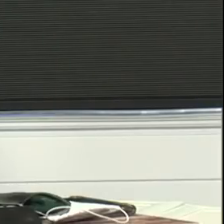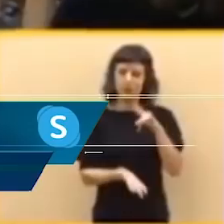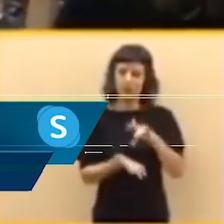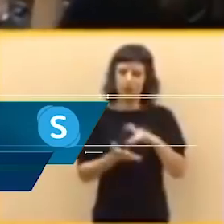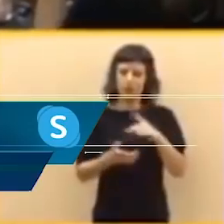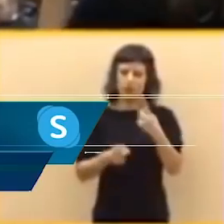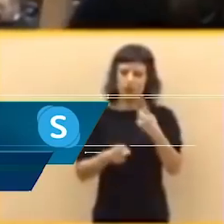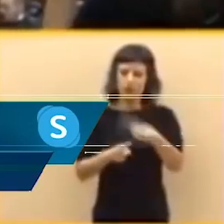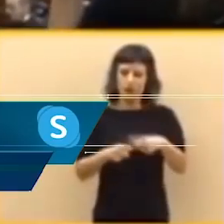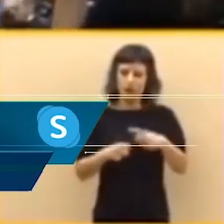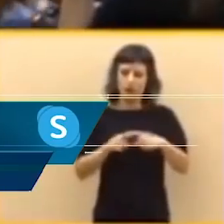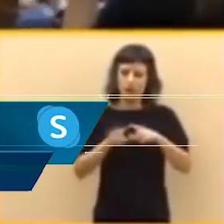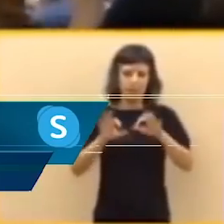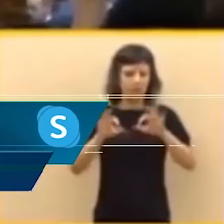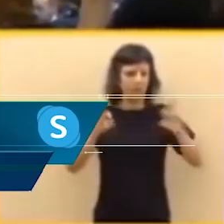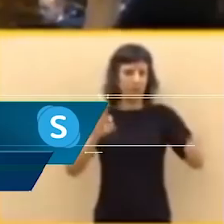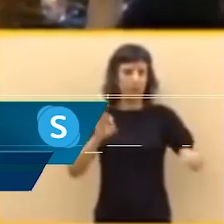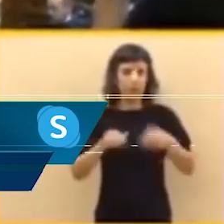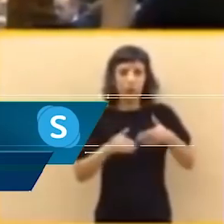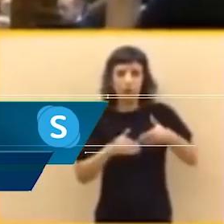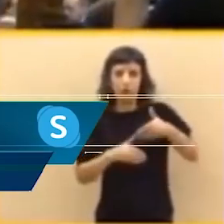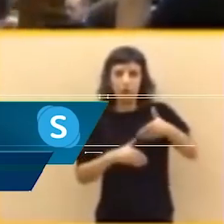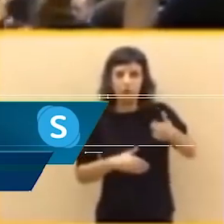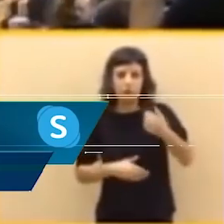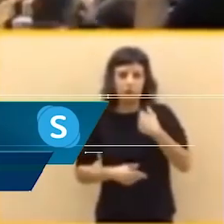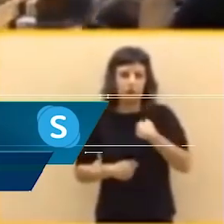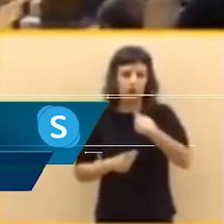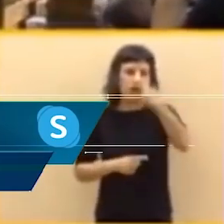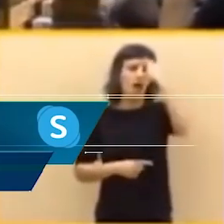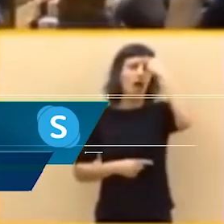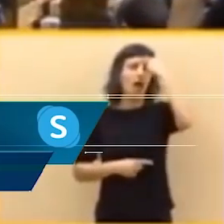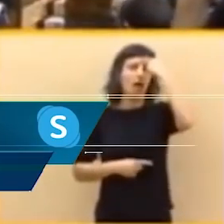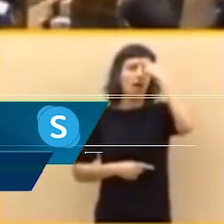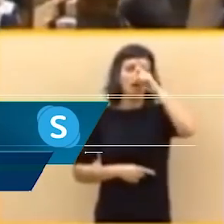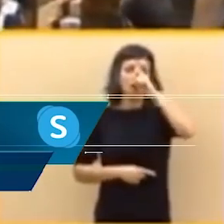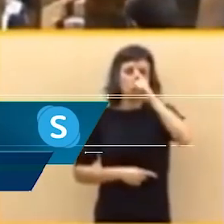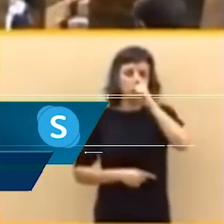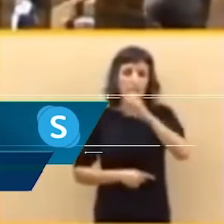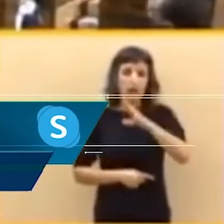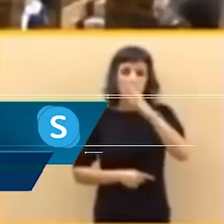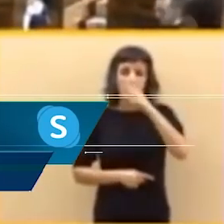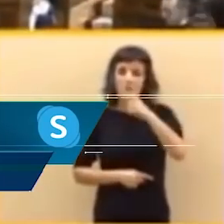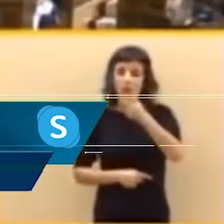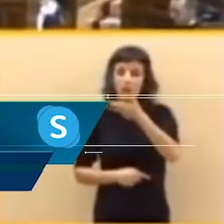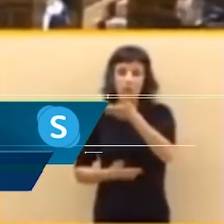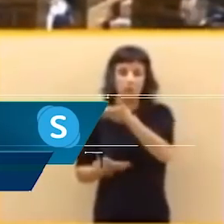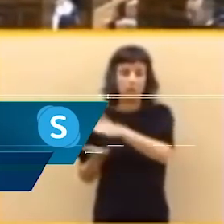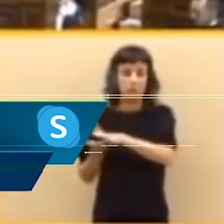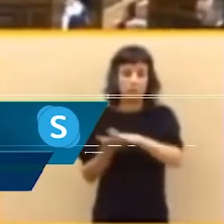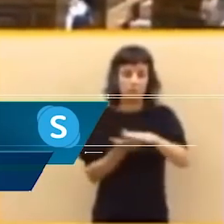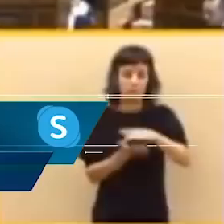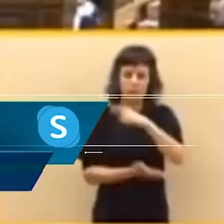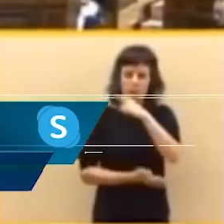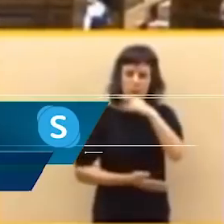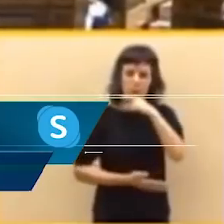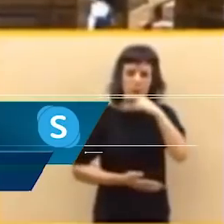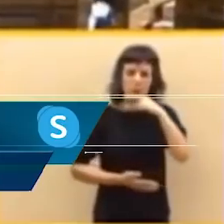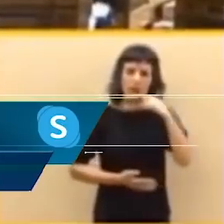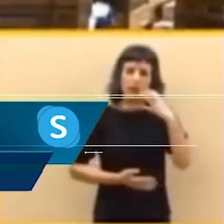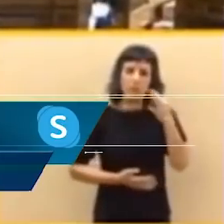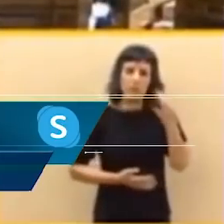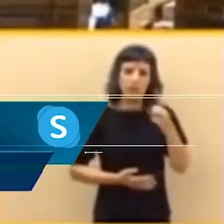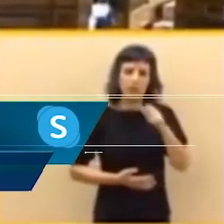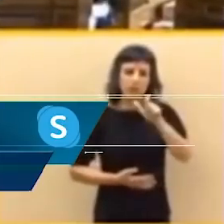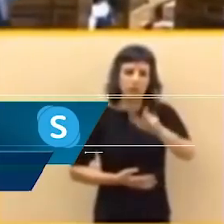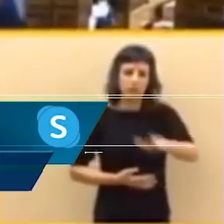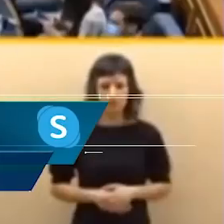es que volvemos a lo mismo. Está la visión de el derrotado, que si bien es cierto que a Vox no le afectaría mucho, en el caso